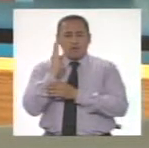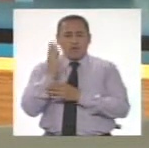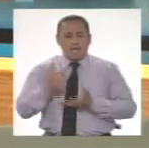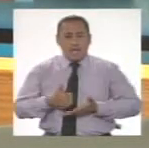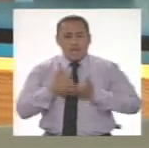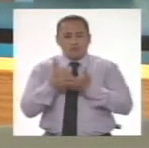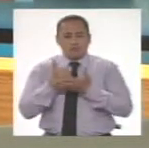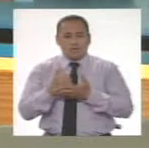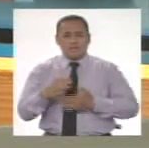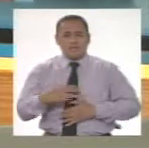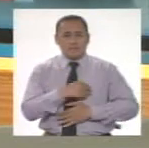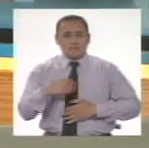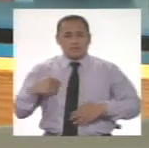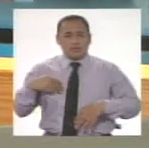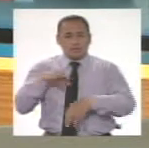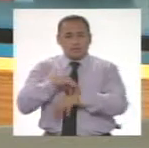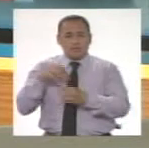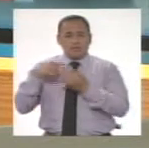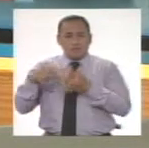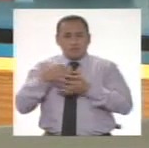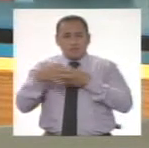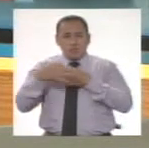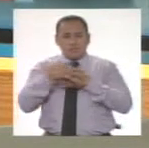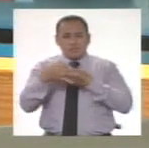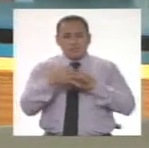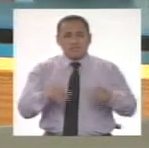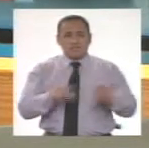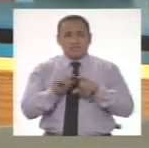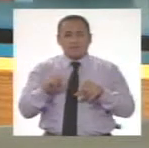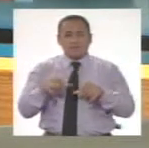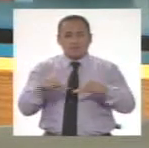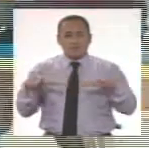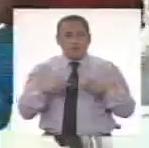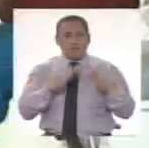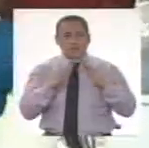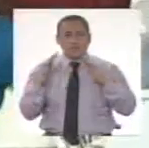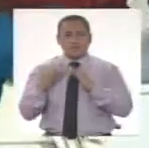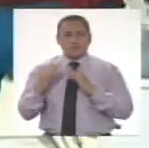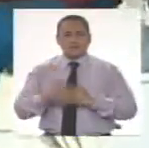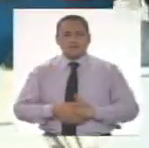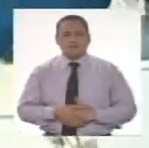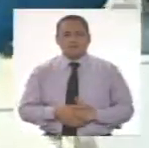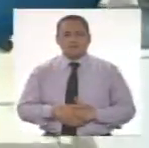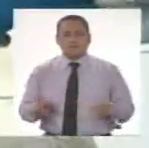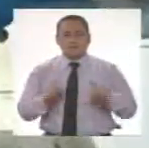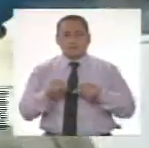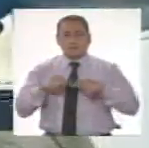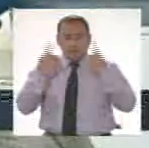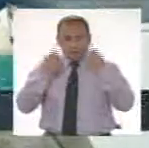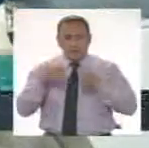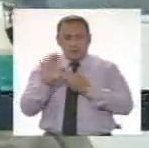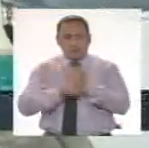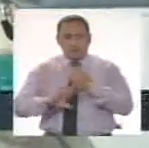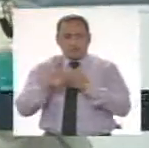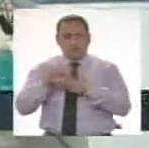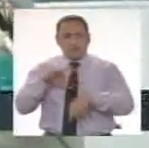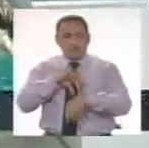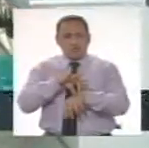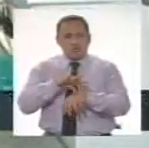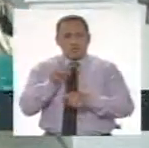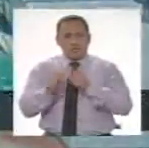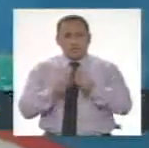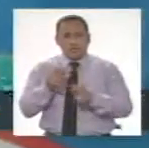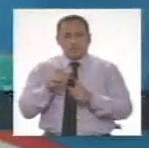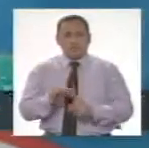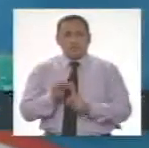del Ministerio de Salud en zonas rurales y también en zonas urbanas. La finalidad es proteger la salud de todos los peruanos,